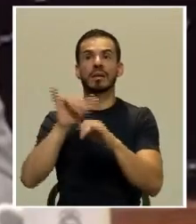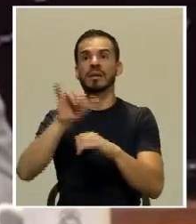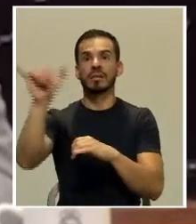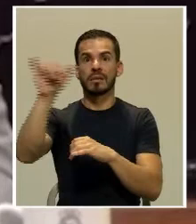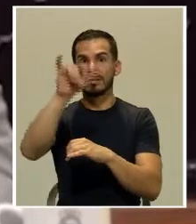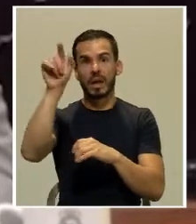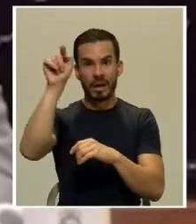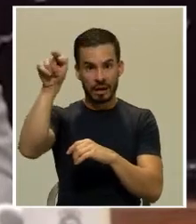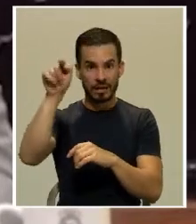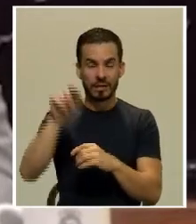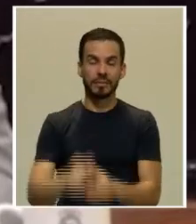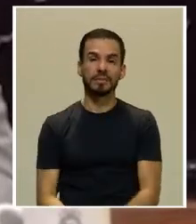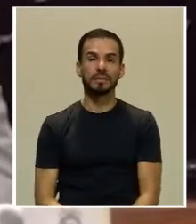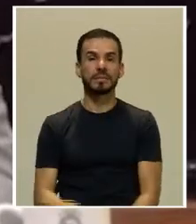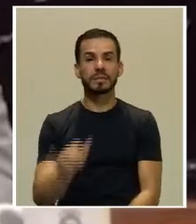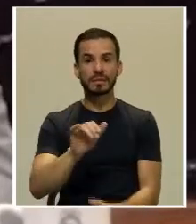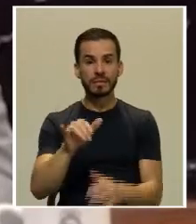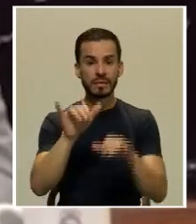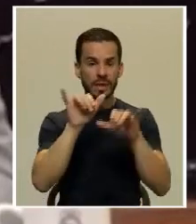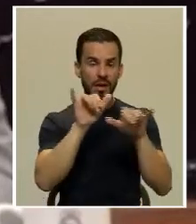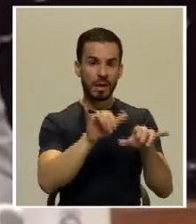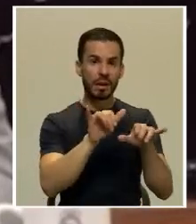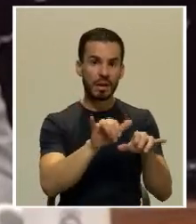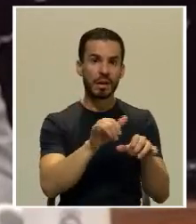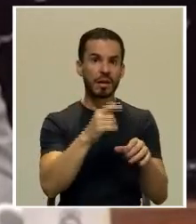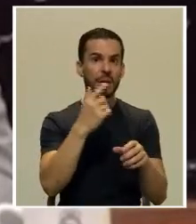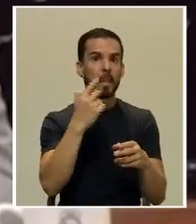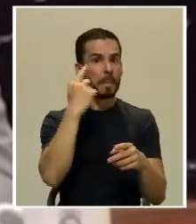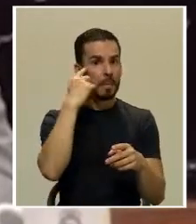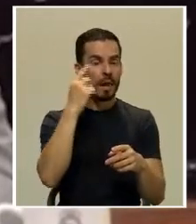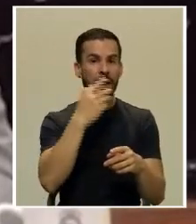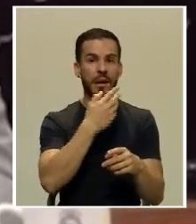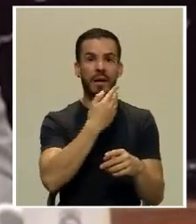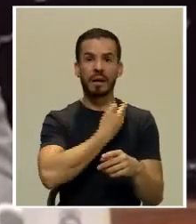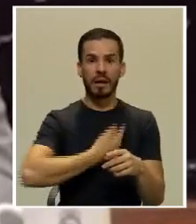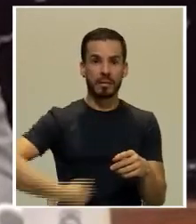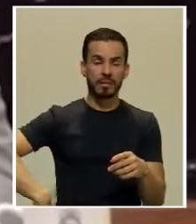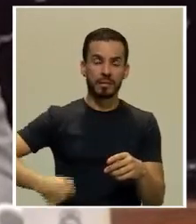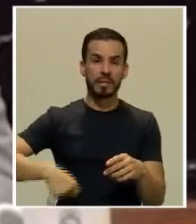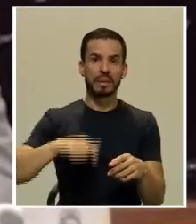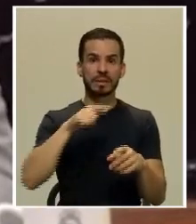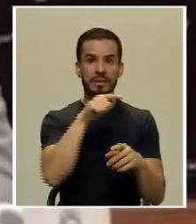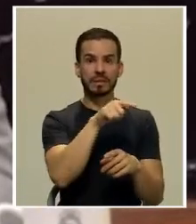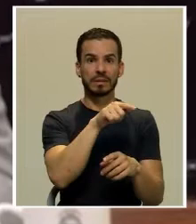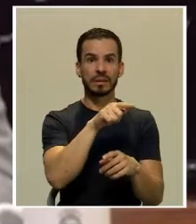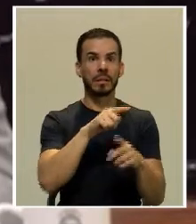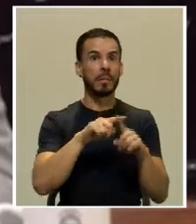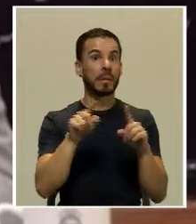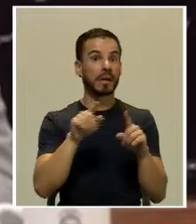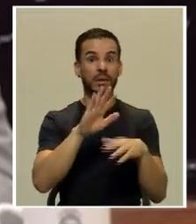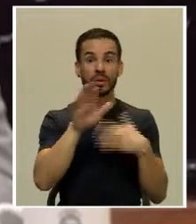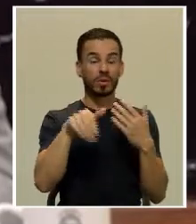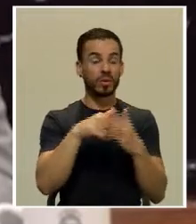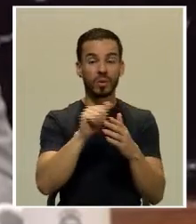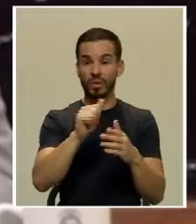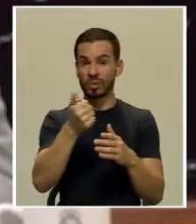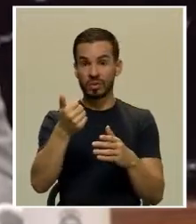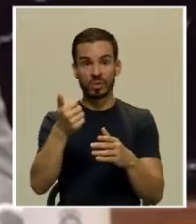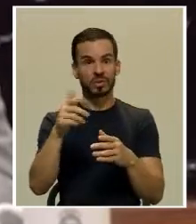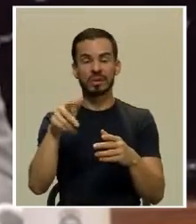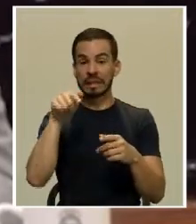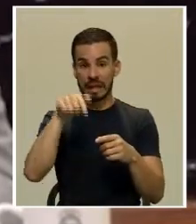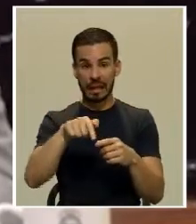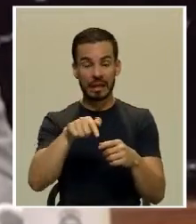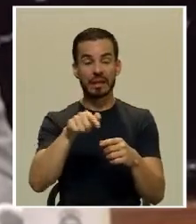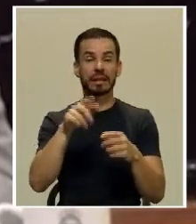exterior. Igualmente se dejó una pequeña partida para la Presidencia de la República, pero en todos los demás casos